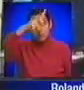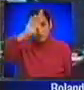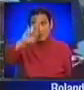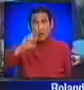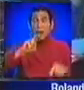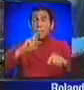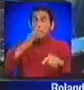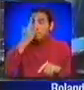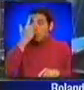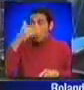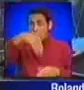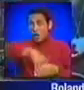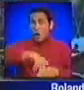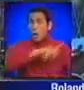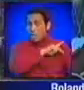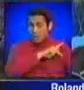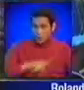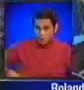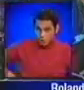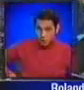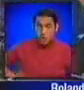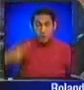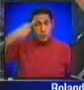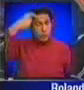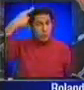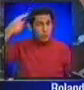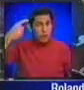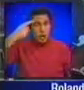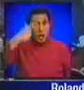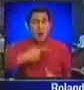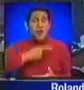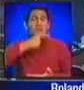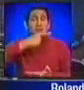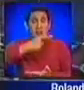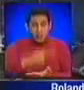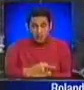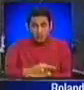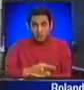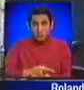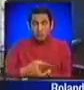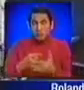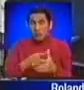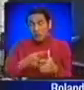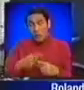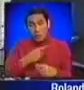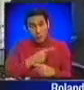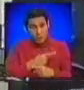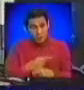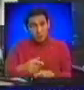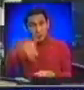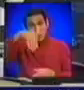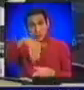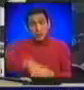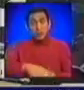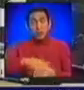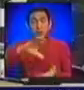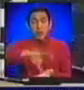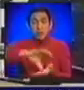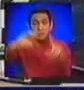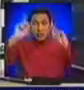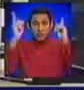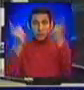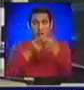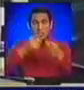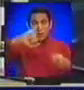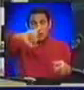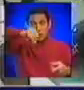personal, esto es un sueño cumplido, un sueño que nació en una banca del Colegio San José de la Salle, cuando Ronnie Nader y